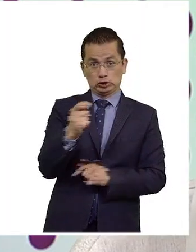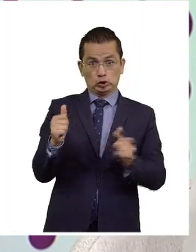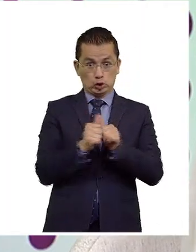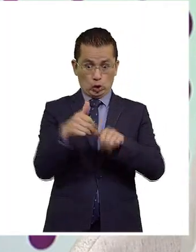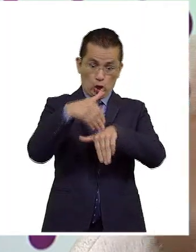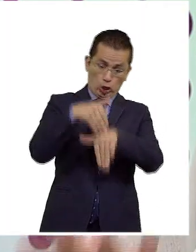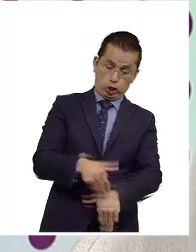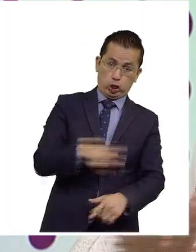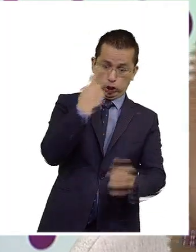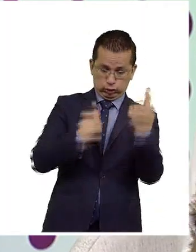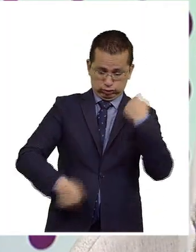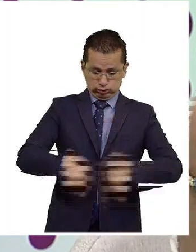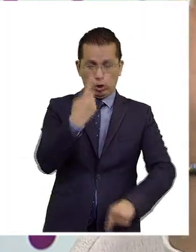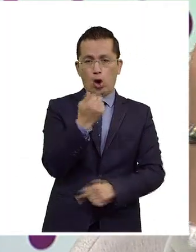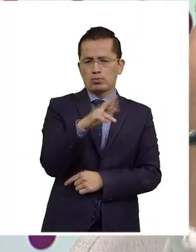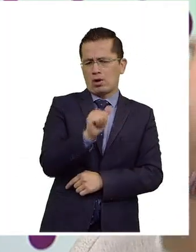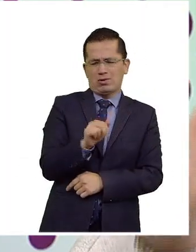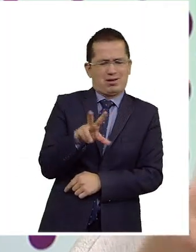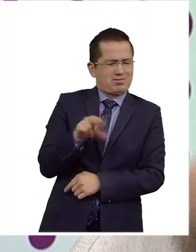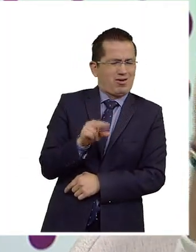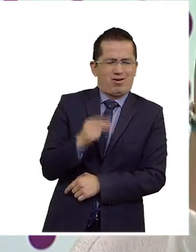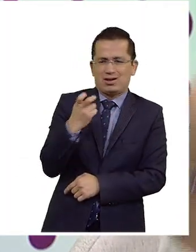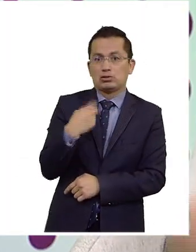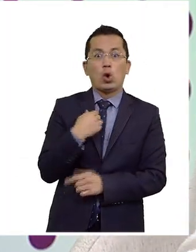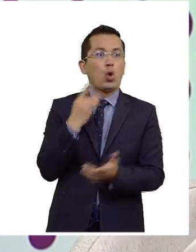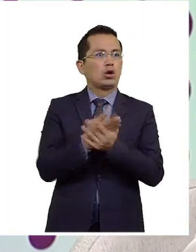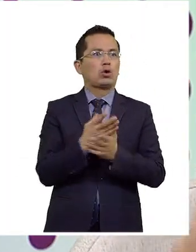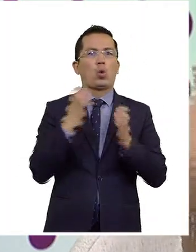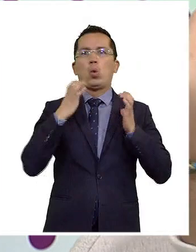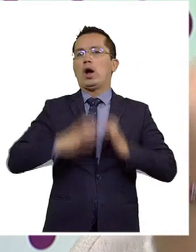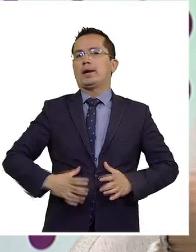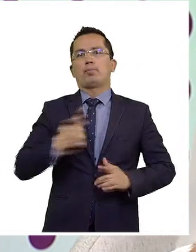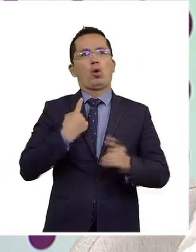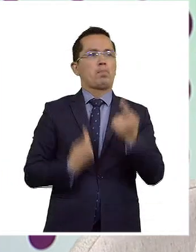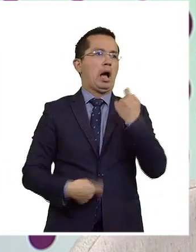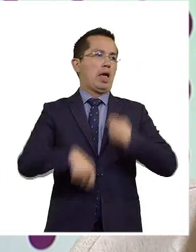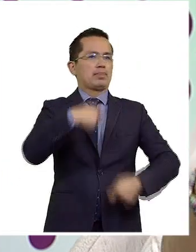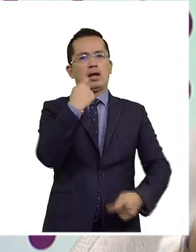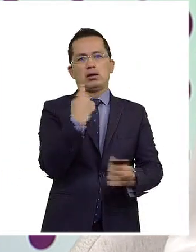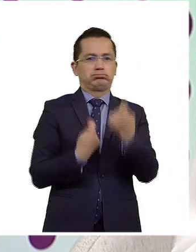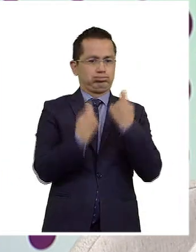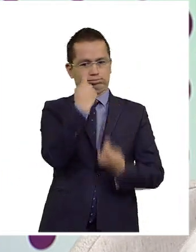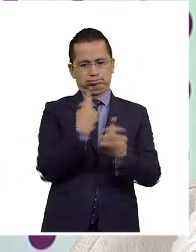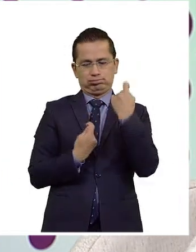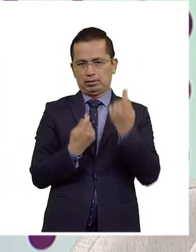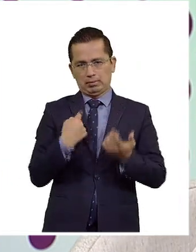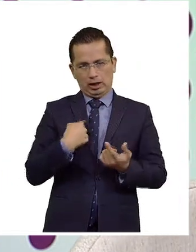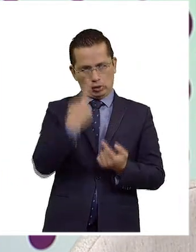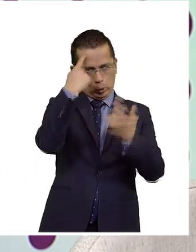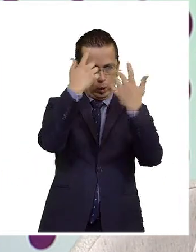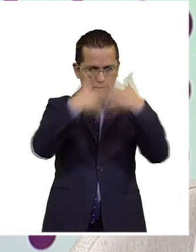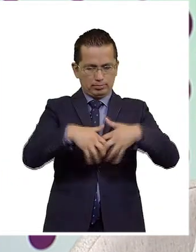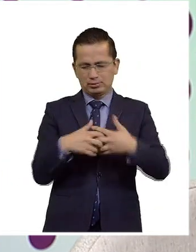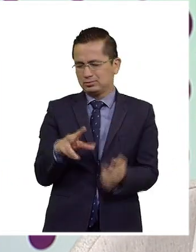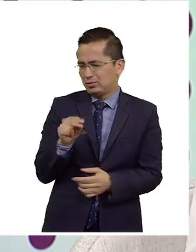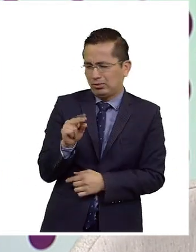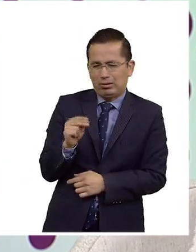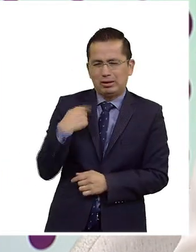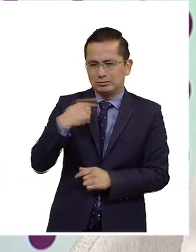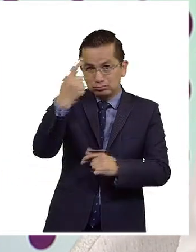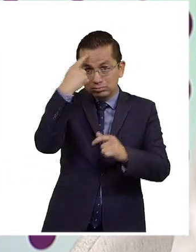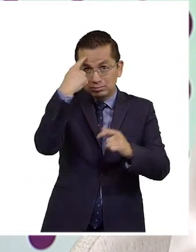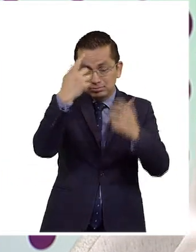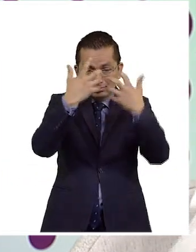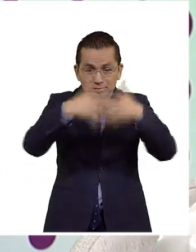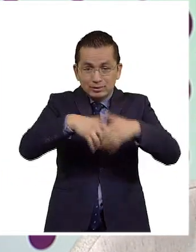pensamiento un poco biologicista, digamos, Absolutamente. entendernos nada más desde esta perspectiva y no como seres culturales como somos, ¿no?